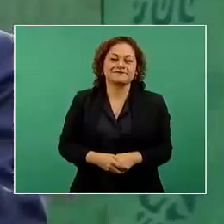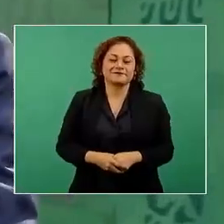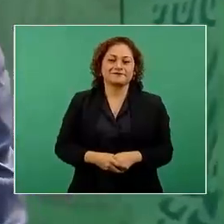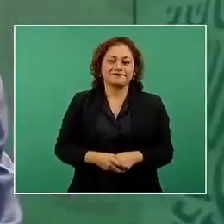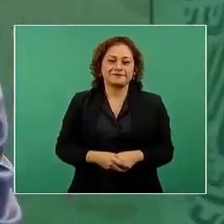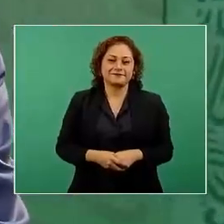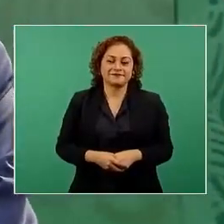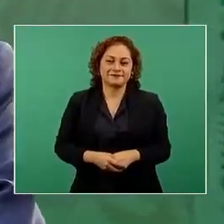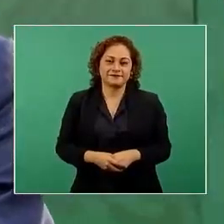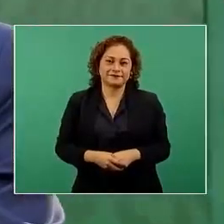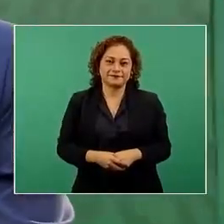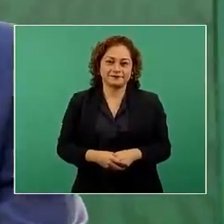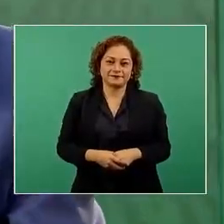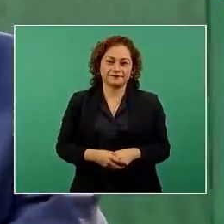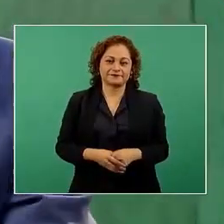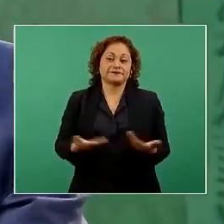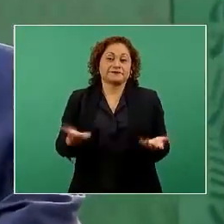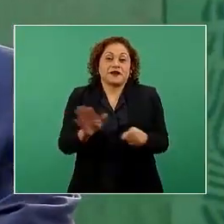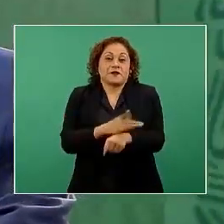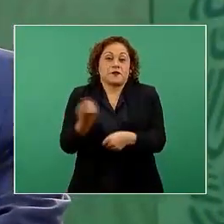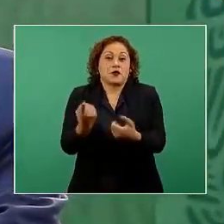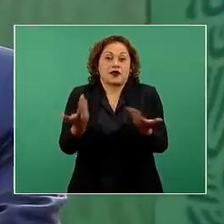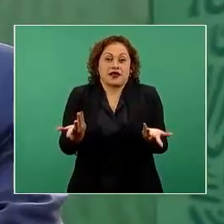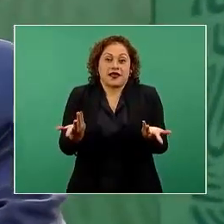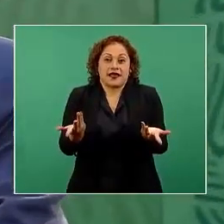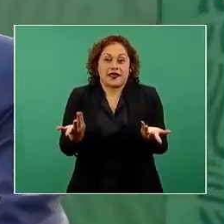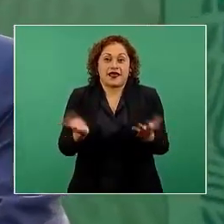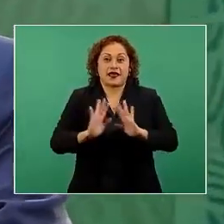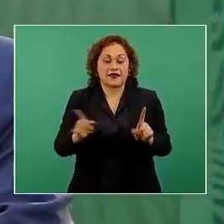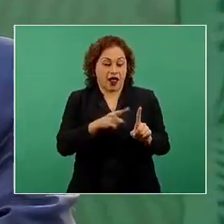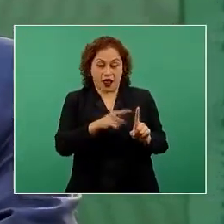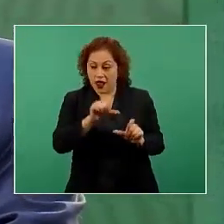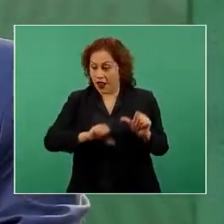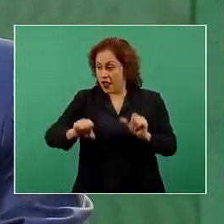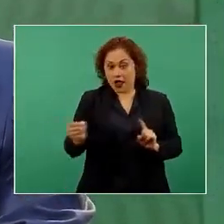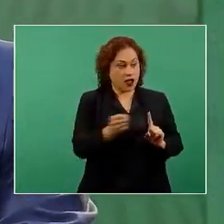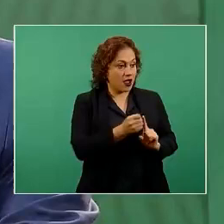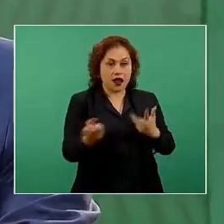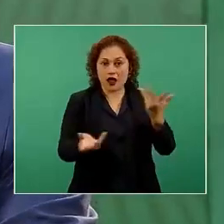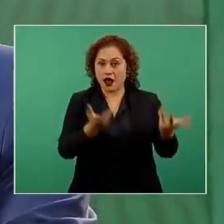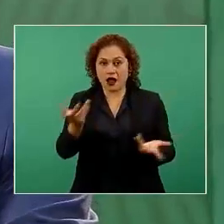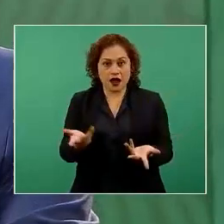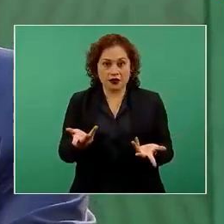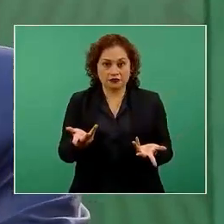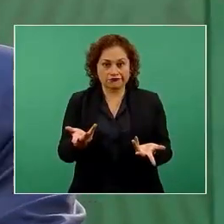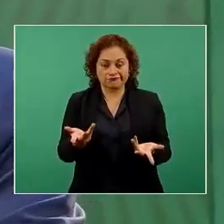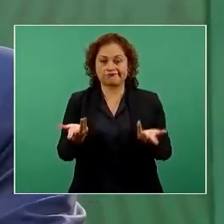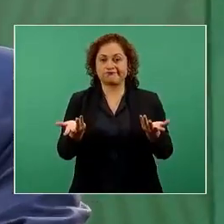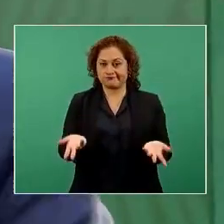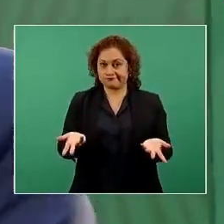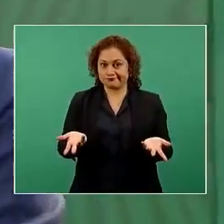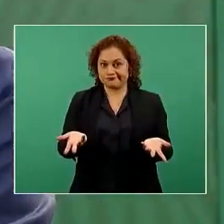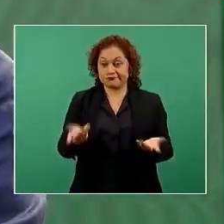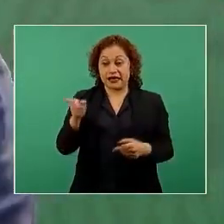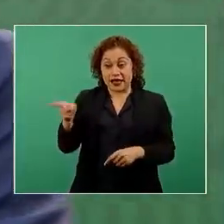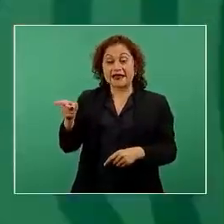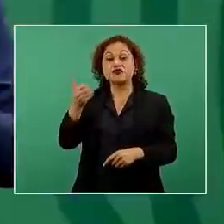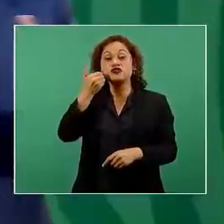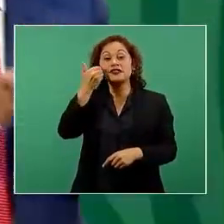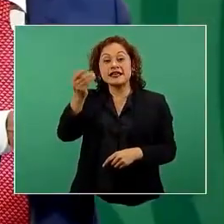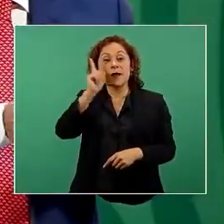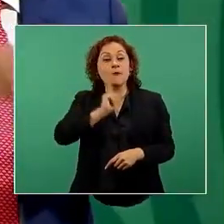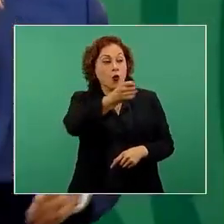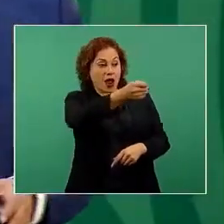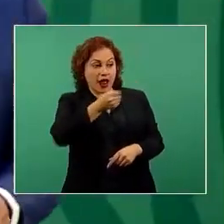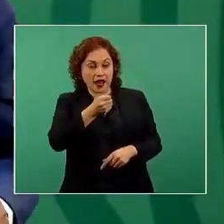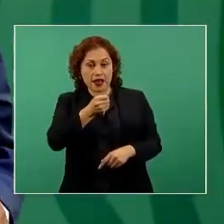¿para qué? Porque ya no había forma de sustituir. Entonces, la señora que querían se fue